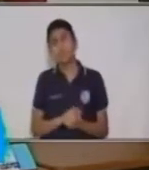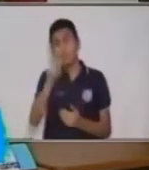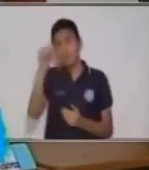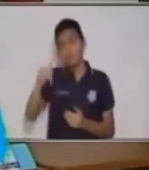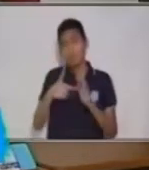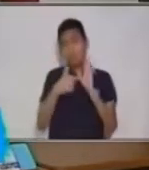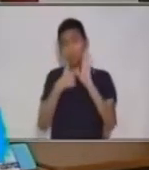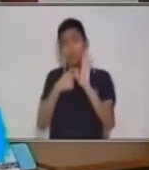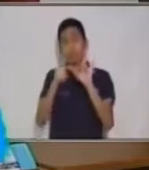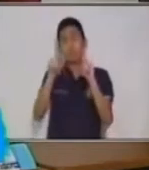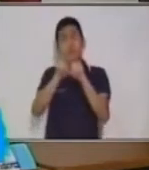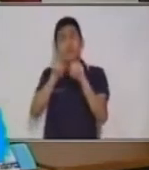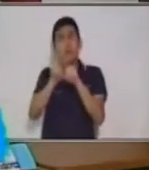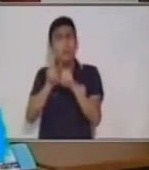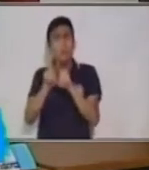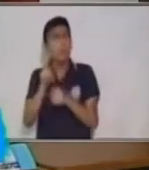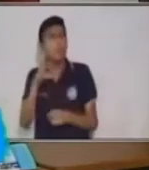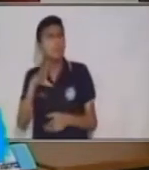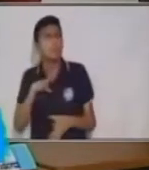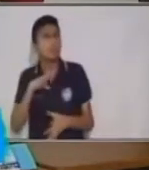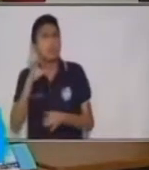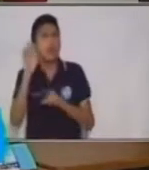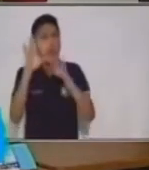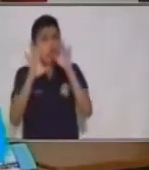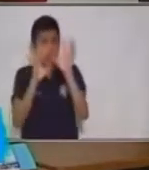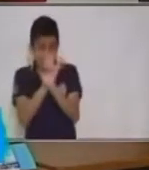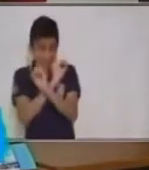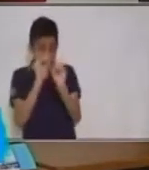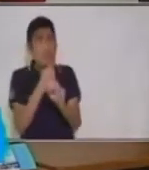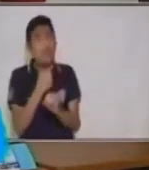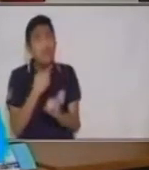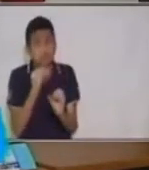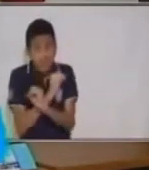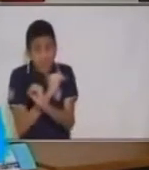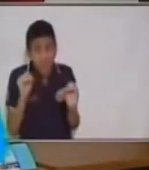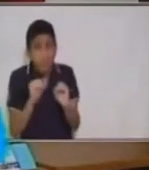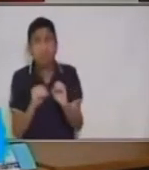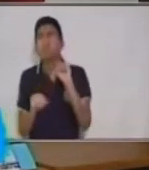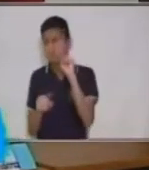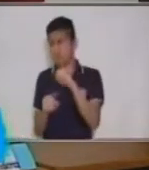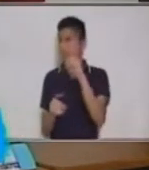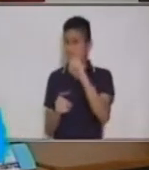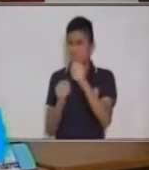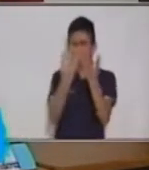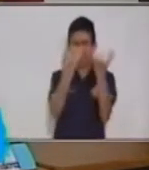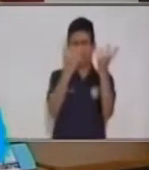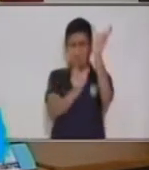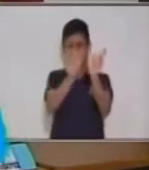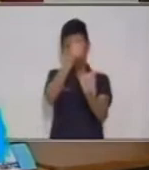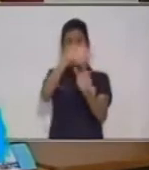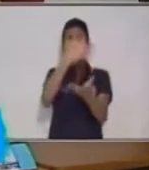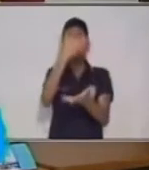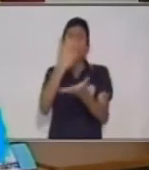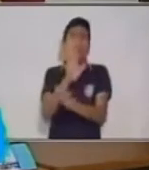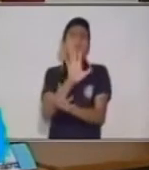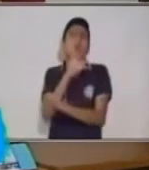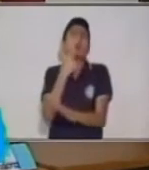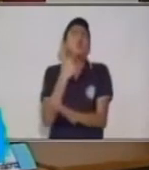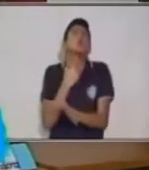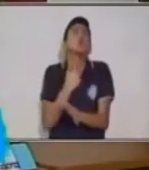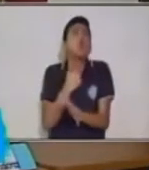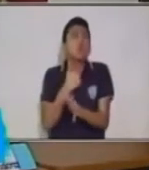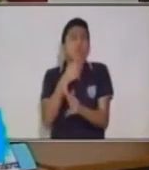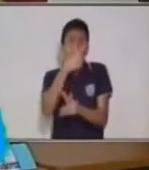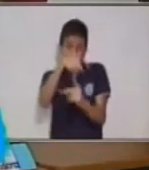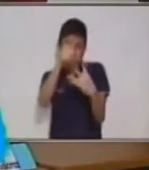pues, ¿también habrá algo donde a nadie le guste hacer nada? ¡Sí! Tal vez no les guste ninguno de esos